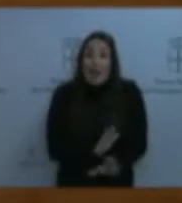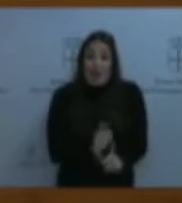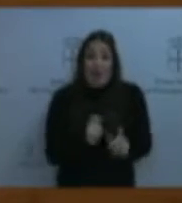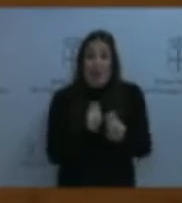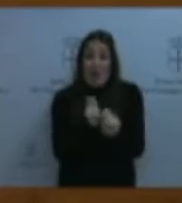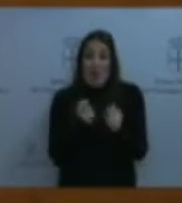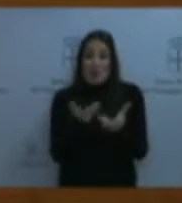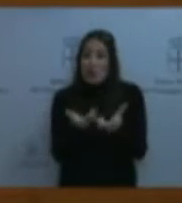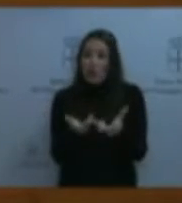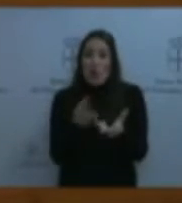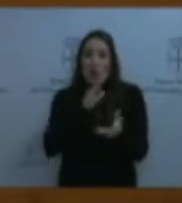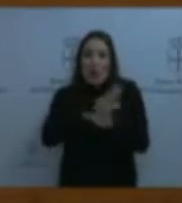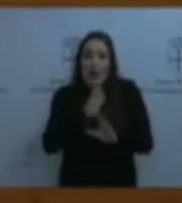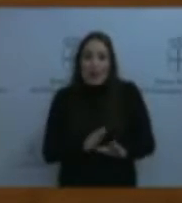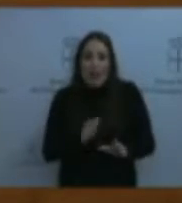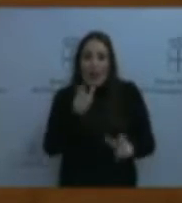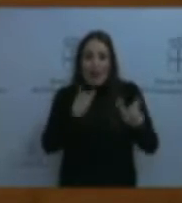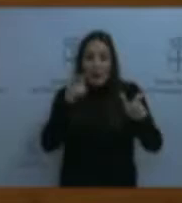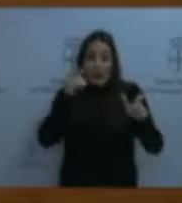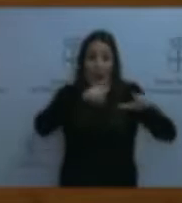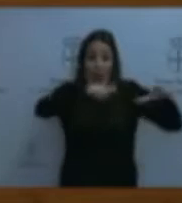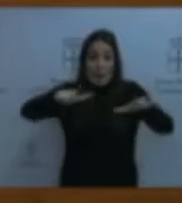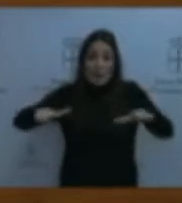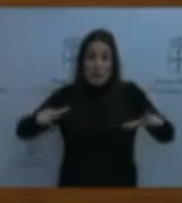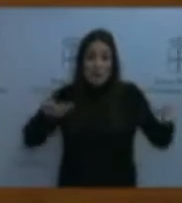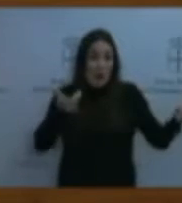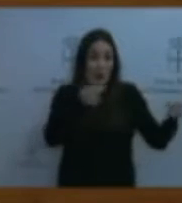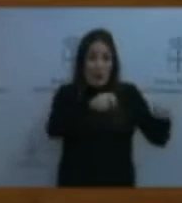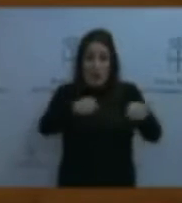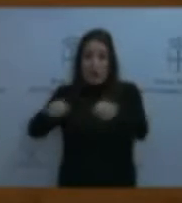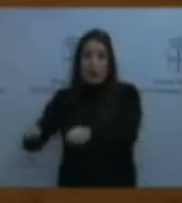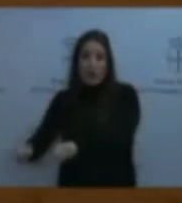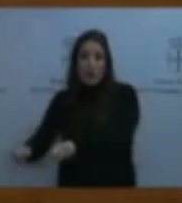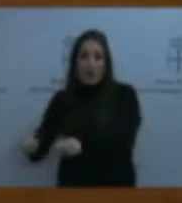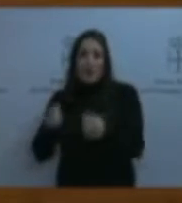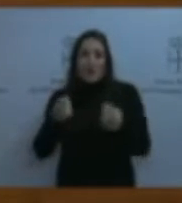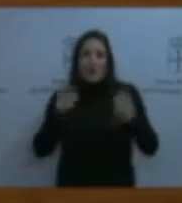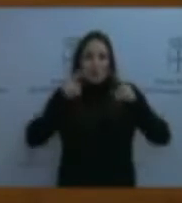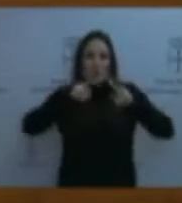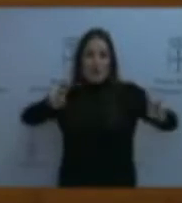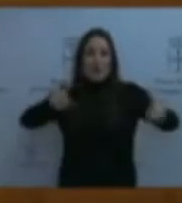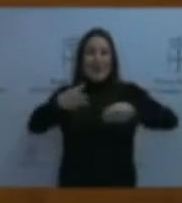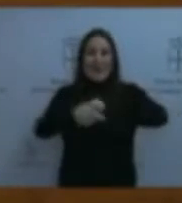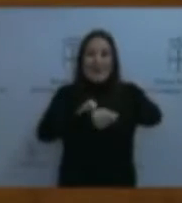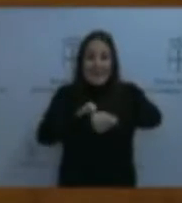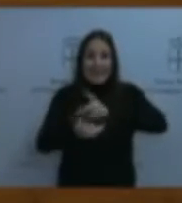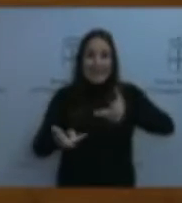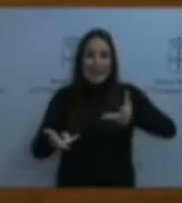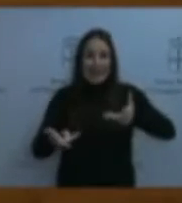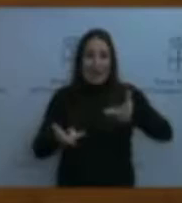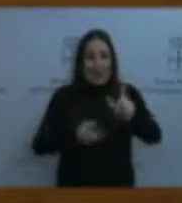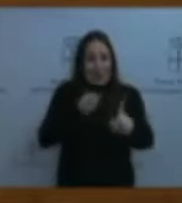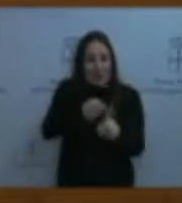porque se siguen perdiendo ganaderías tras ganaderías en Asturias. Necesitamos una visión estratégica dirigida